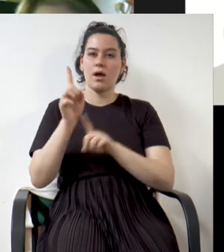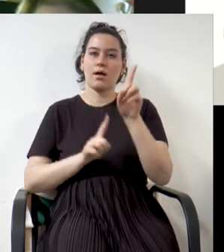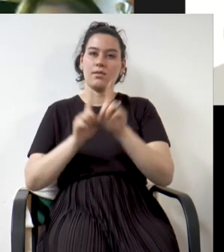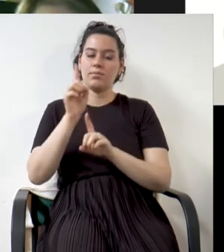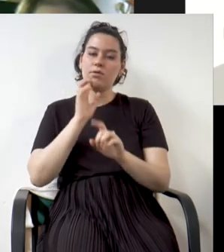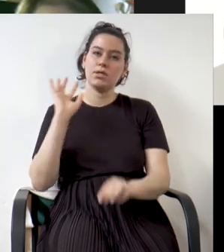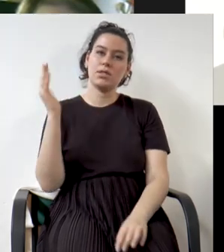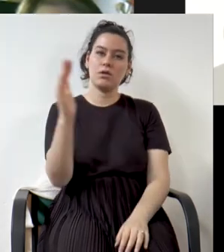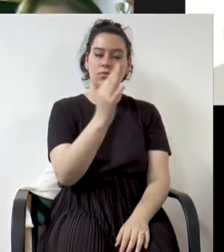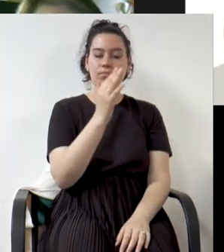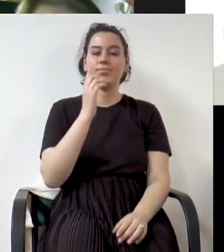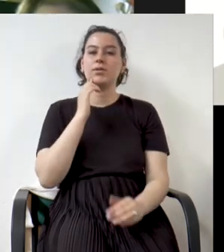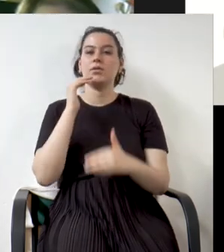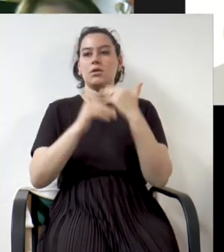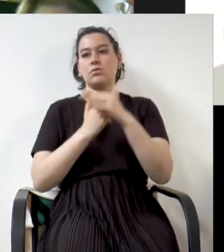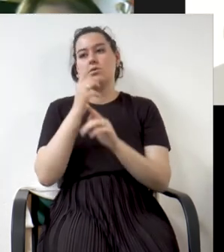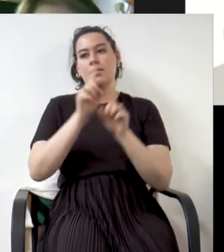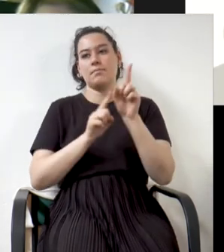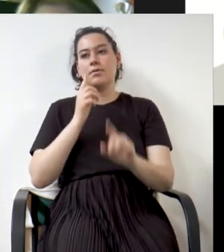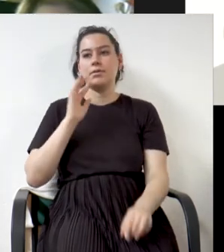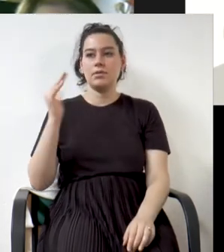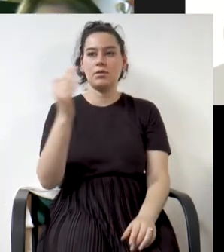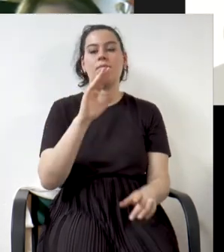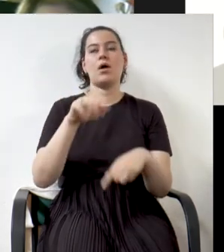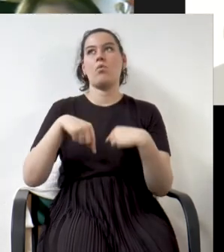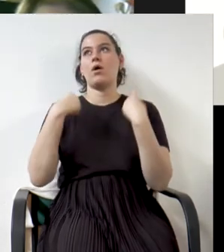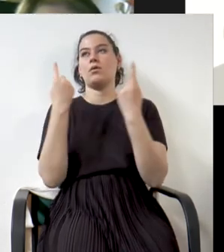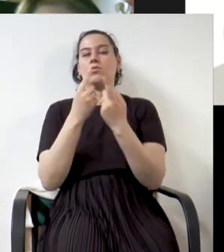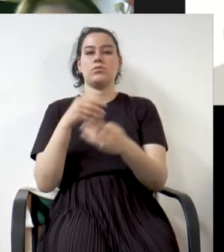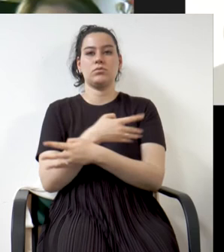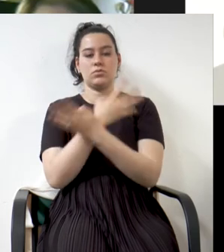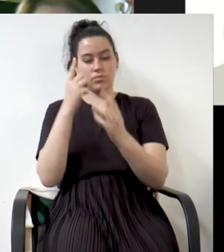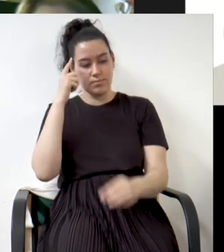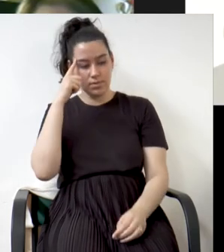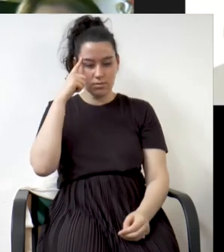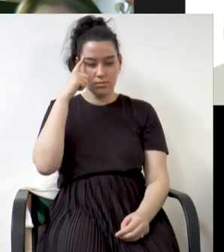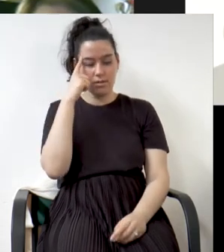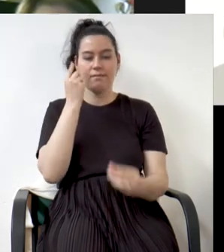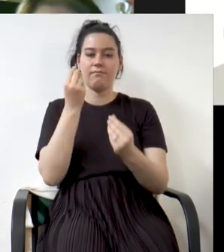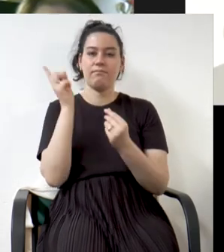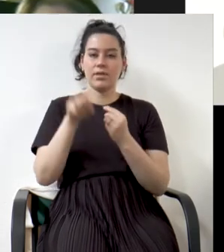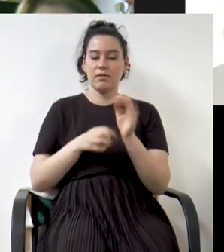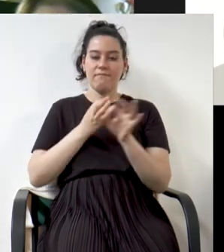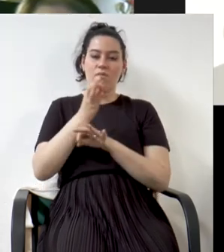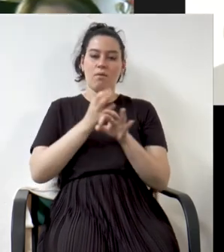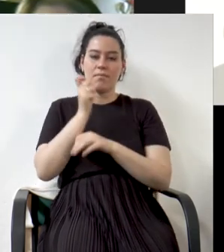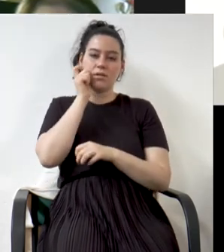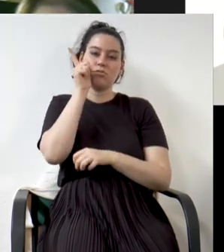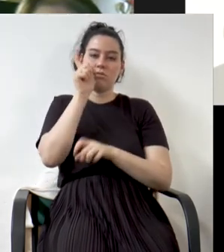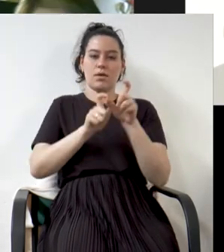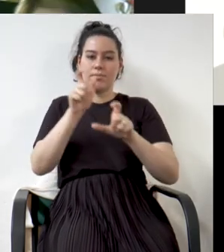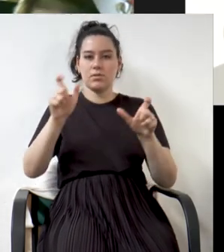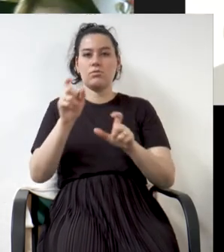interior. El desarrollo académico en el interior, en cualquiera de nosotros, en la cabeza de cualquiera de nosotros, pasa por la formación del recurso humano